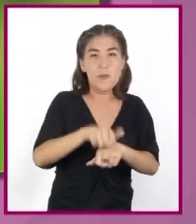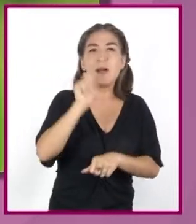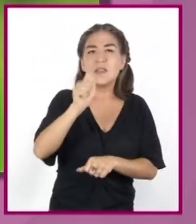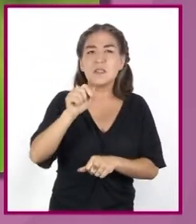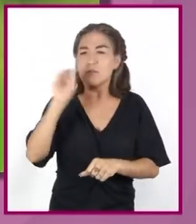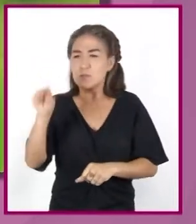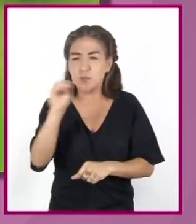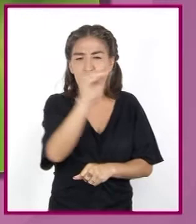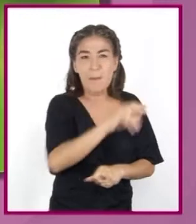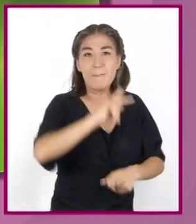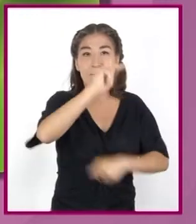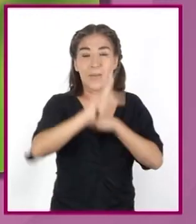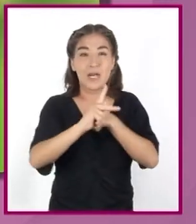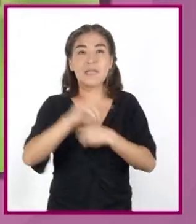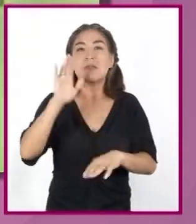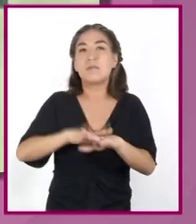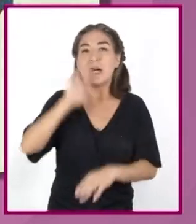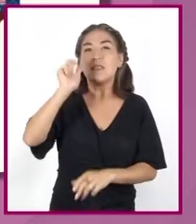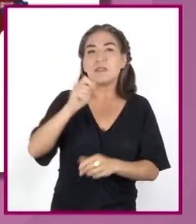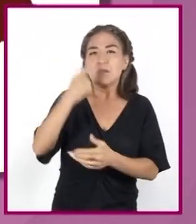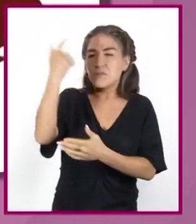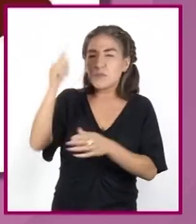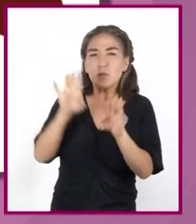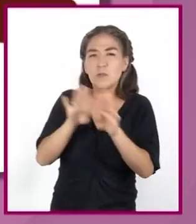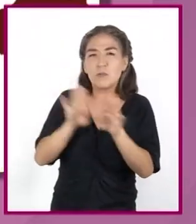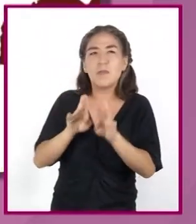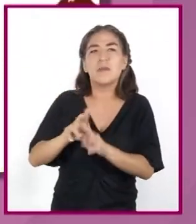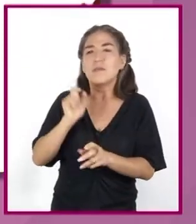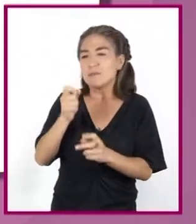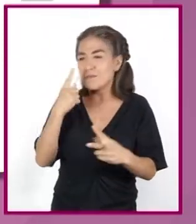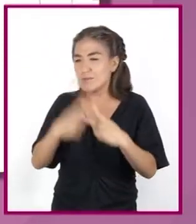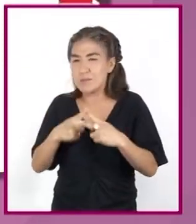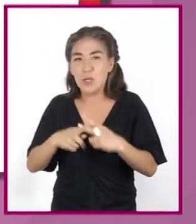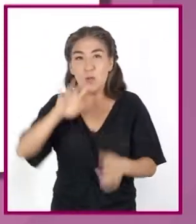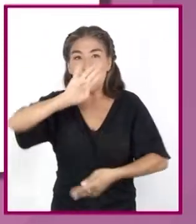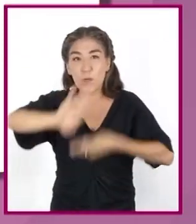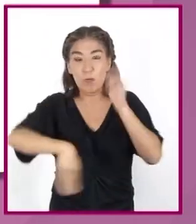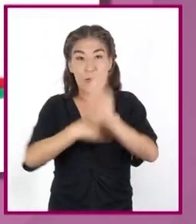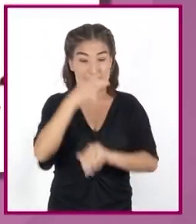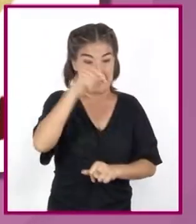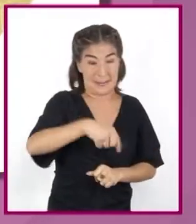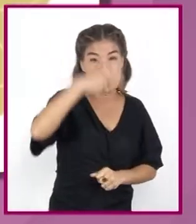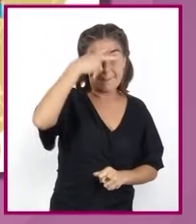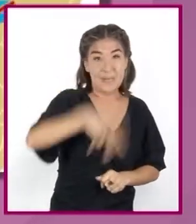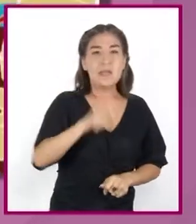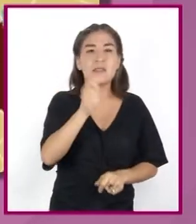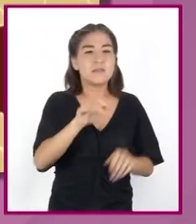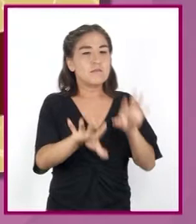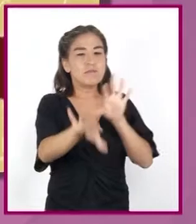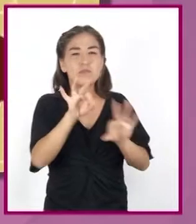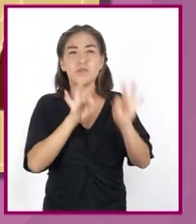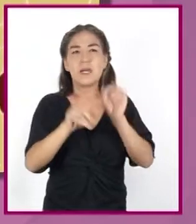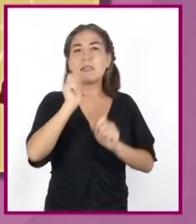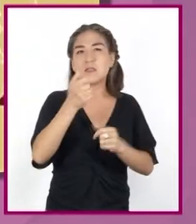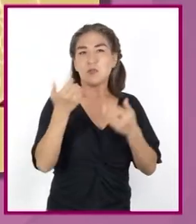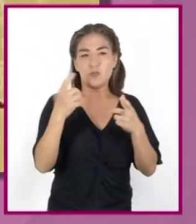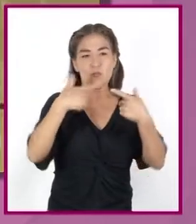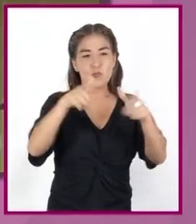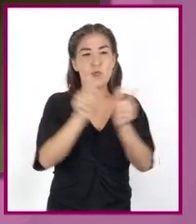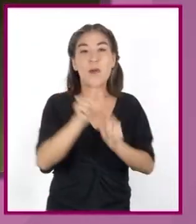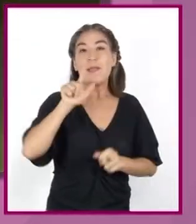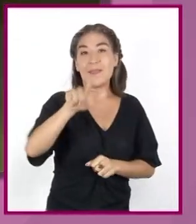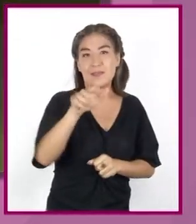países contiene un alto porcentaje de las especies del mundo. México, además de pertenecer al selecto grupo de 17